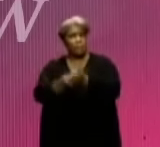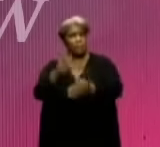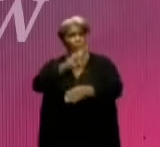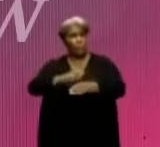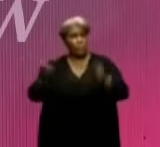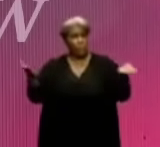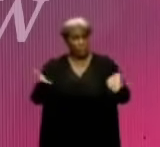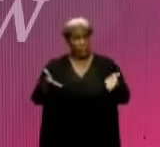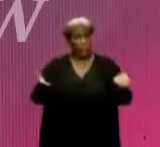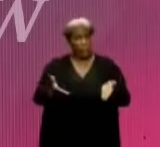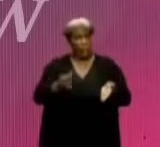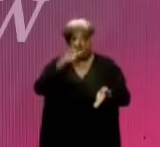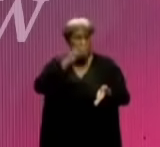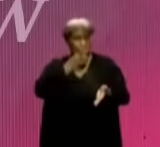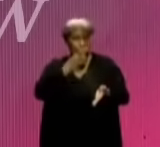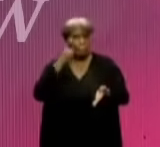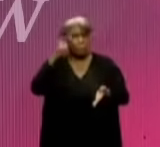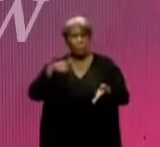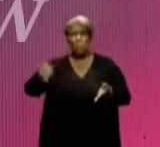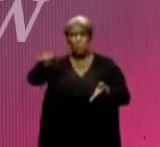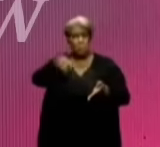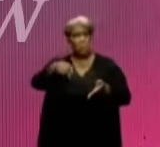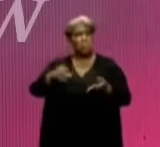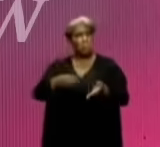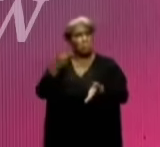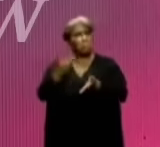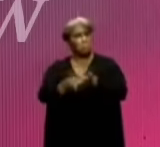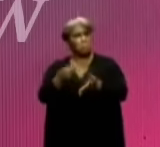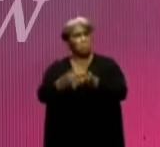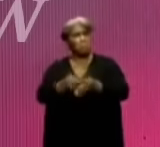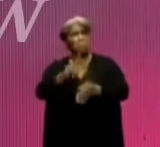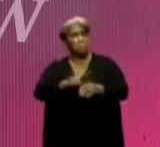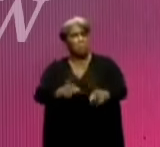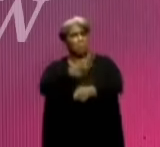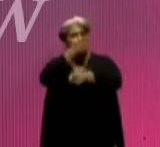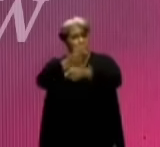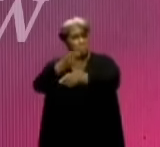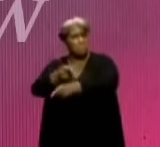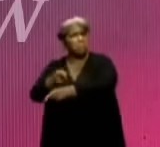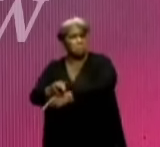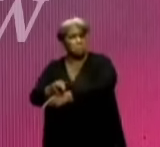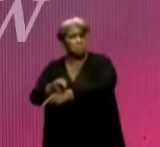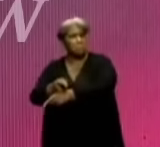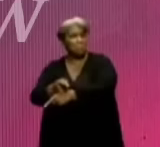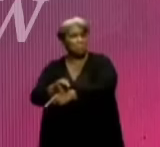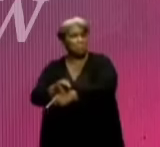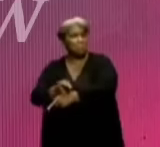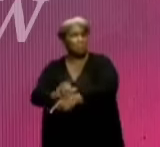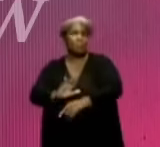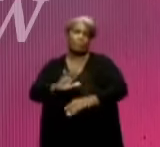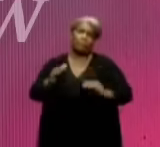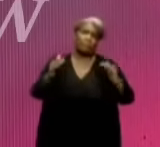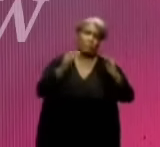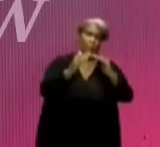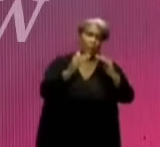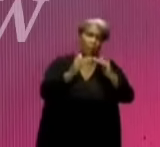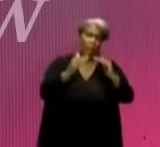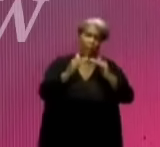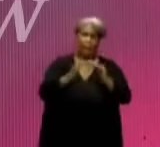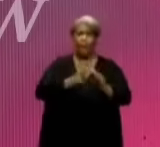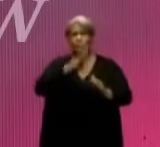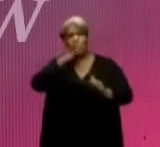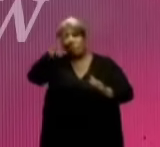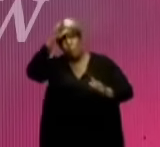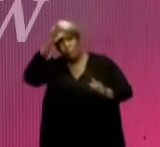invierten de manera adecuada y han logrado hacerle las casas con esa solidaridad que tenemos los dominicanos, las casas